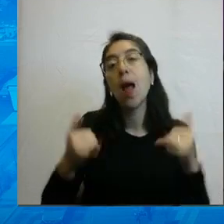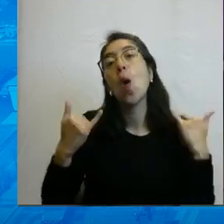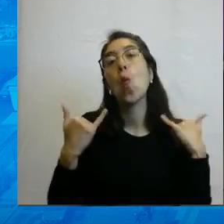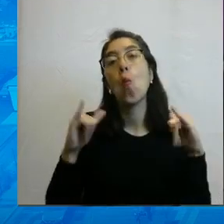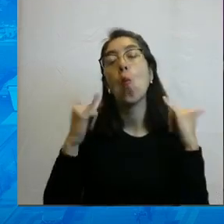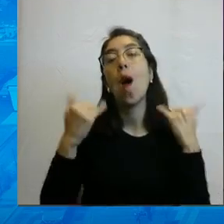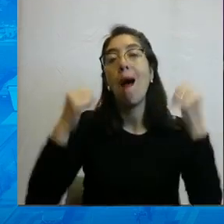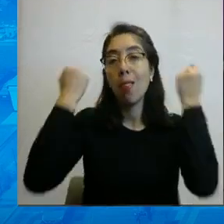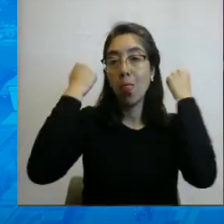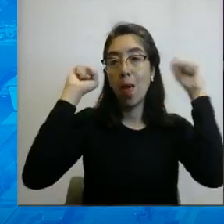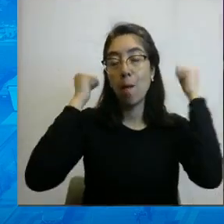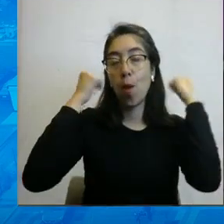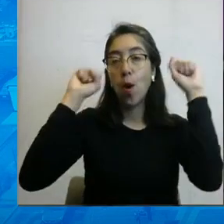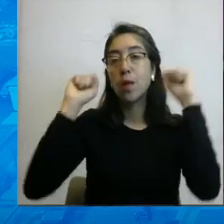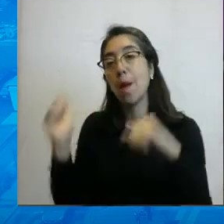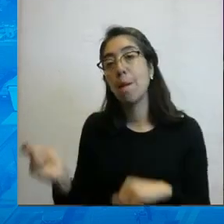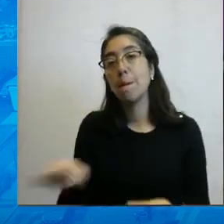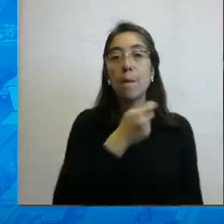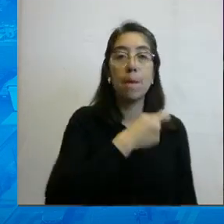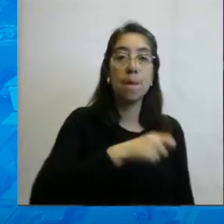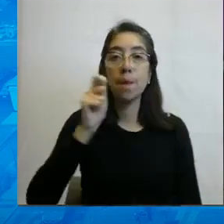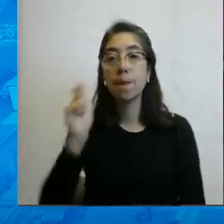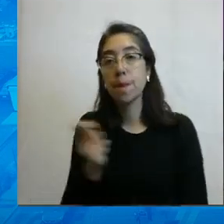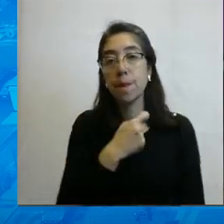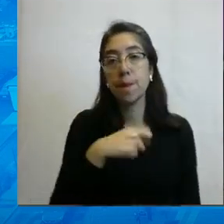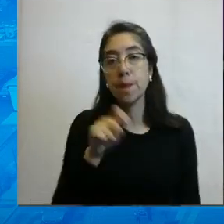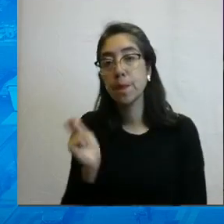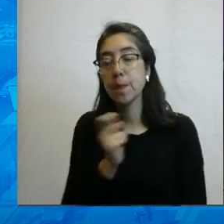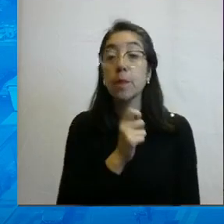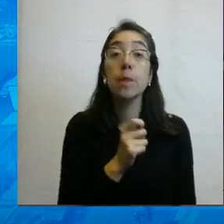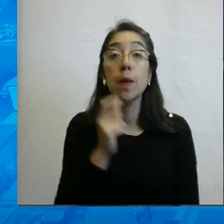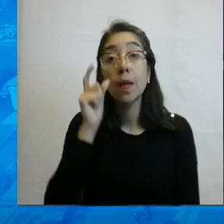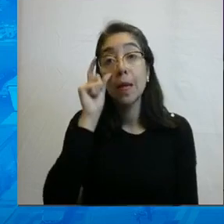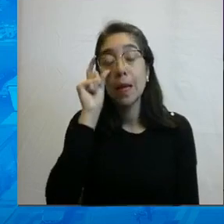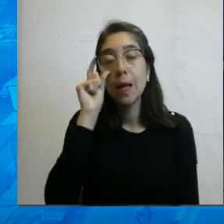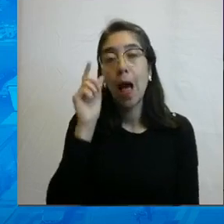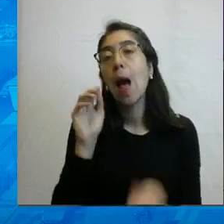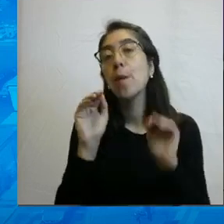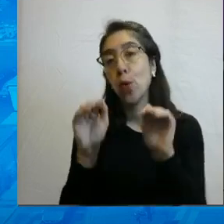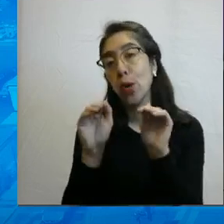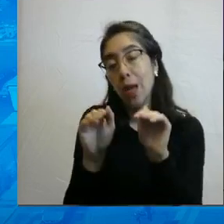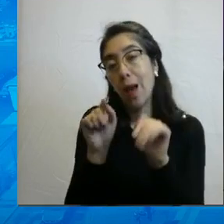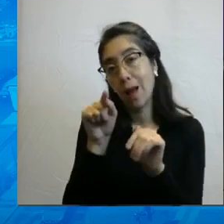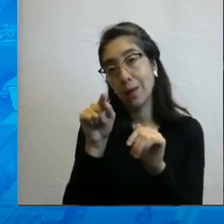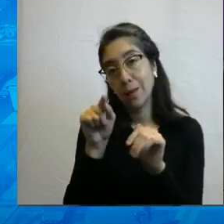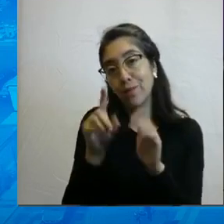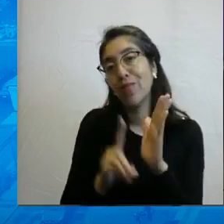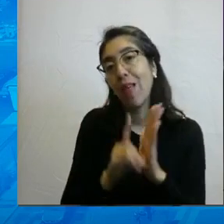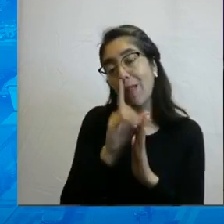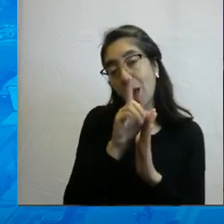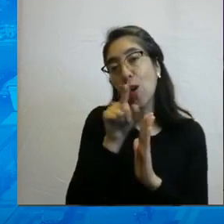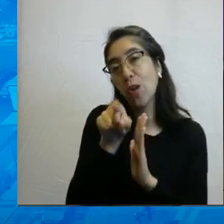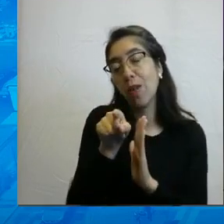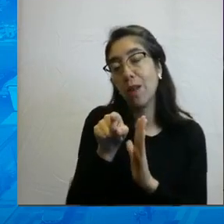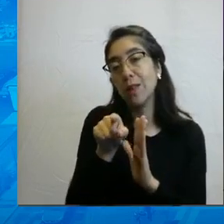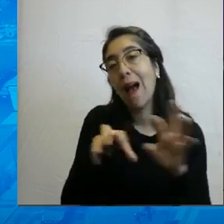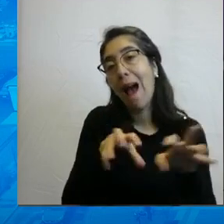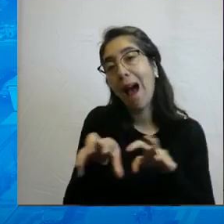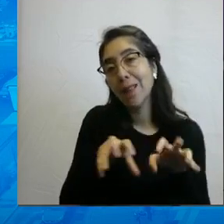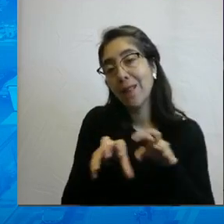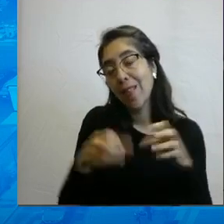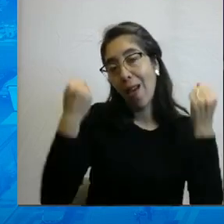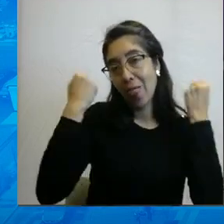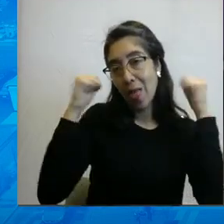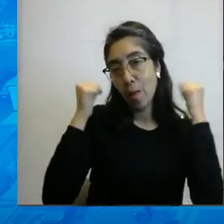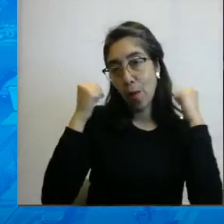a los FOCMO. Así que ahí sí pudiéramos hacer algo para apoyar el desarrollo del deporte a